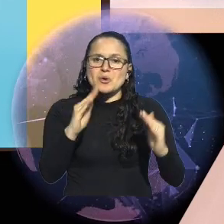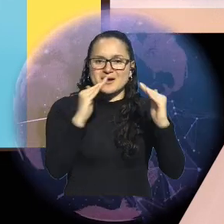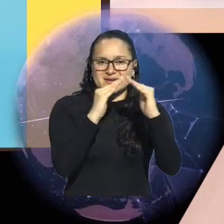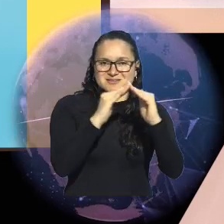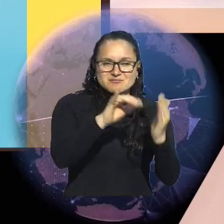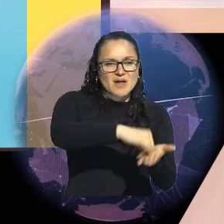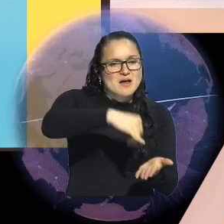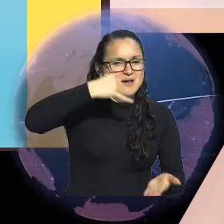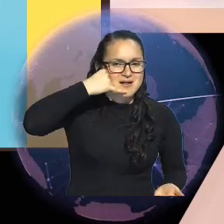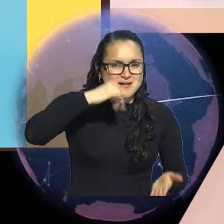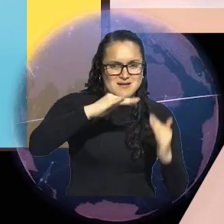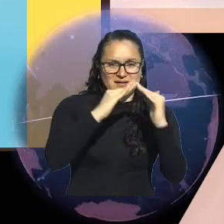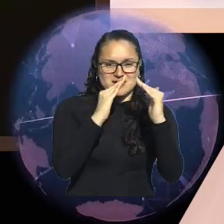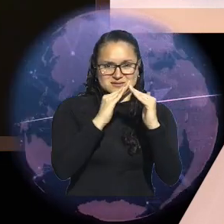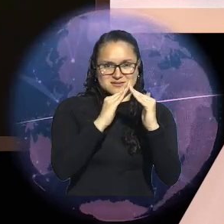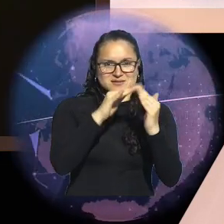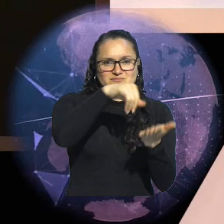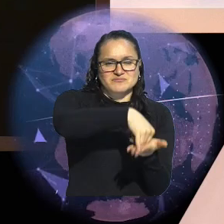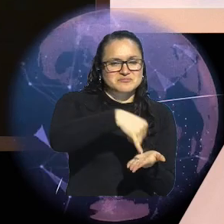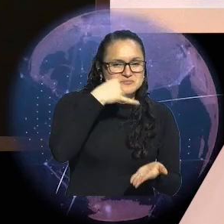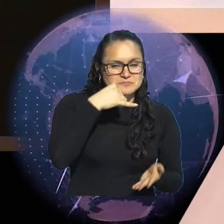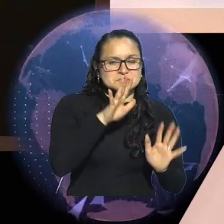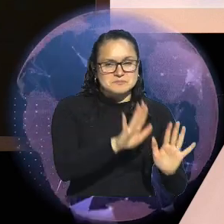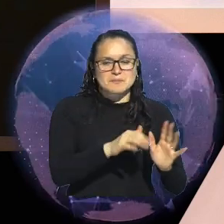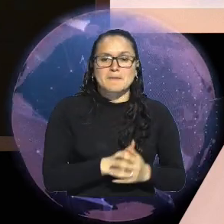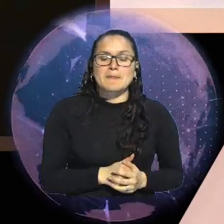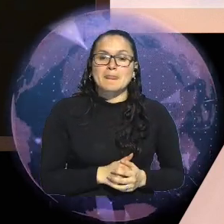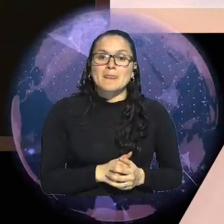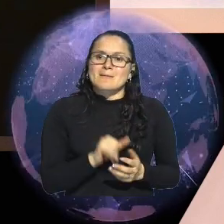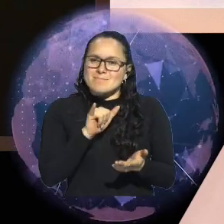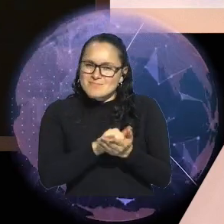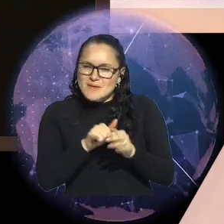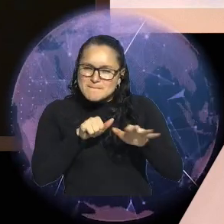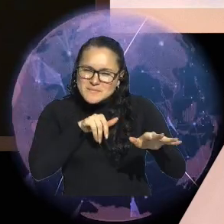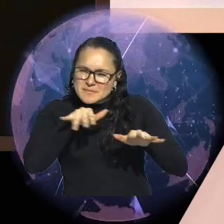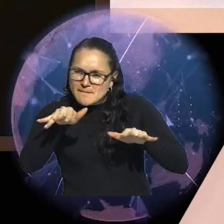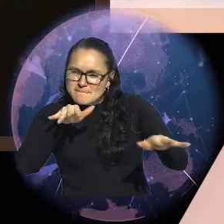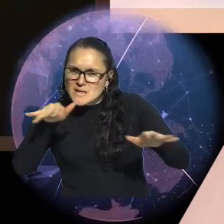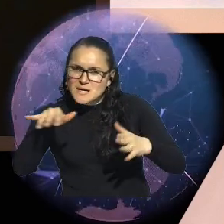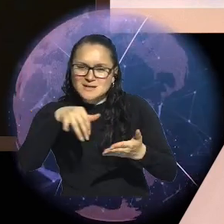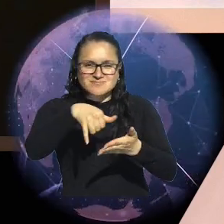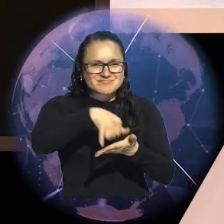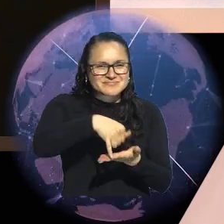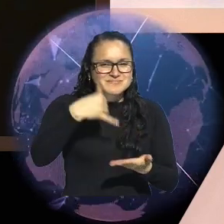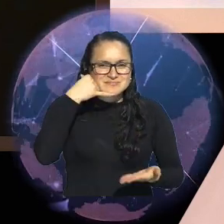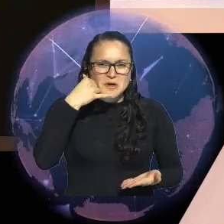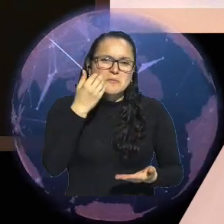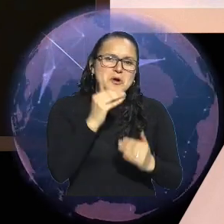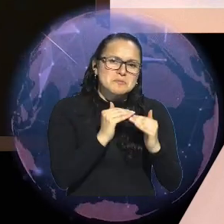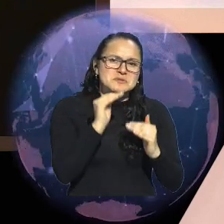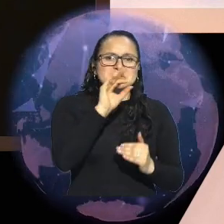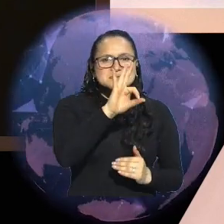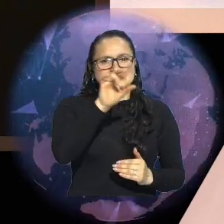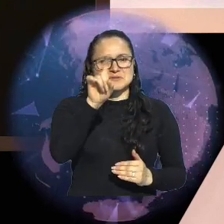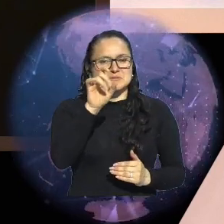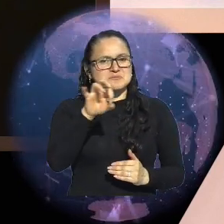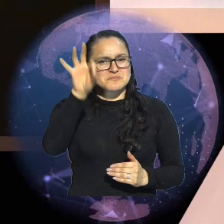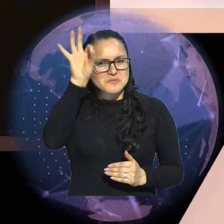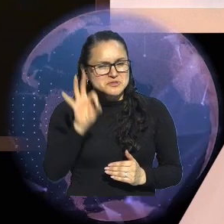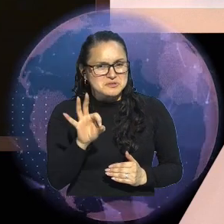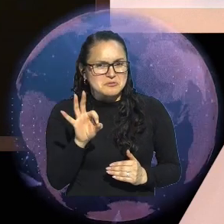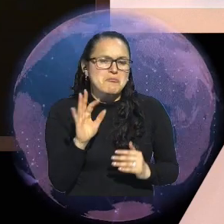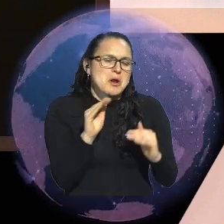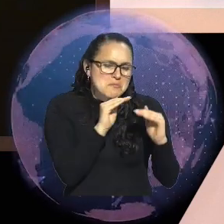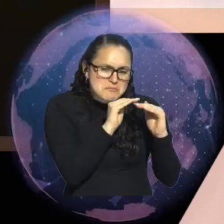en ese orden de ideas la tasa de penetración residencial del servicio al campo el 36 por ciento manteniéndose relativamente